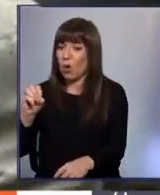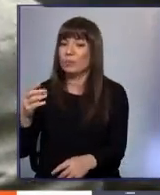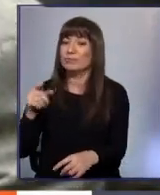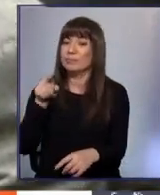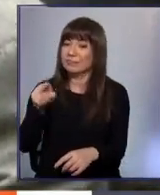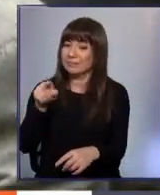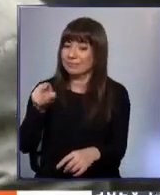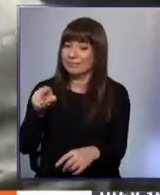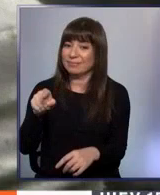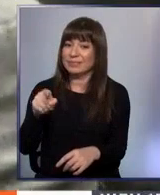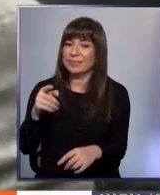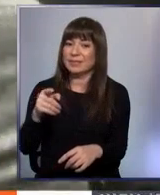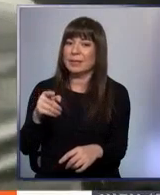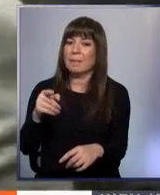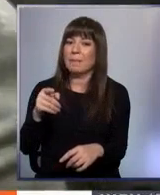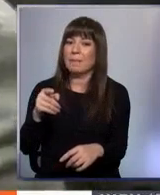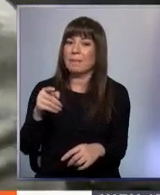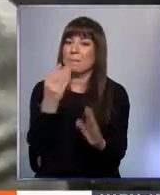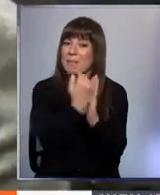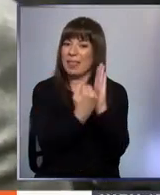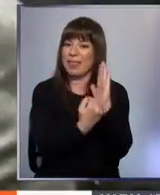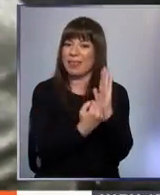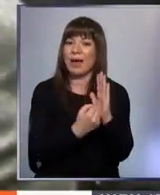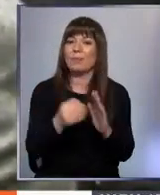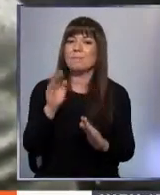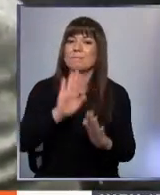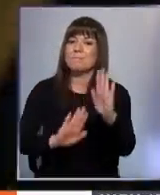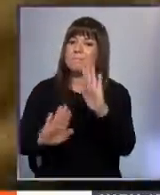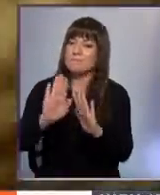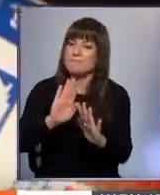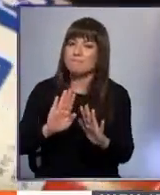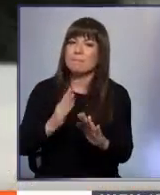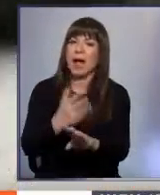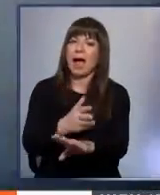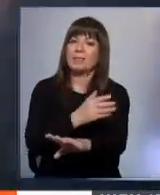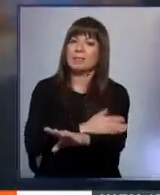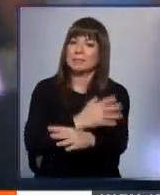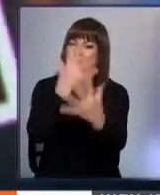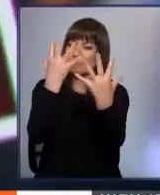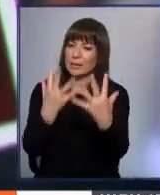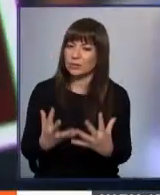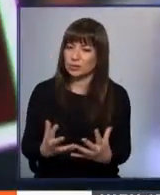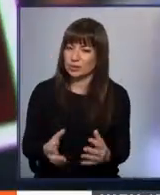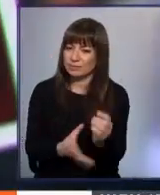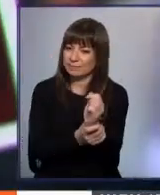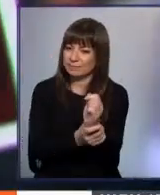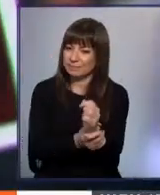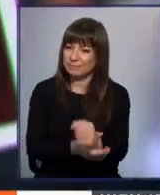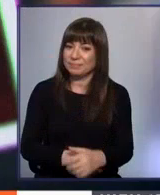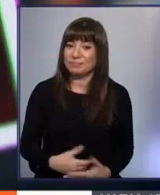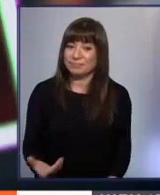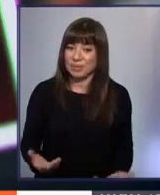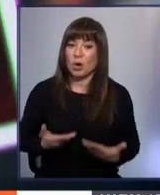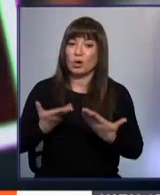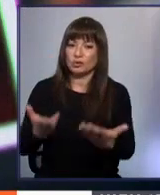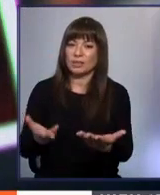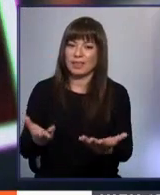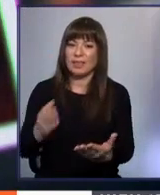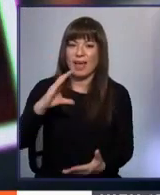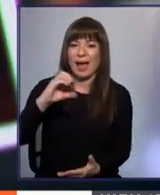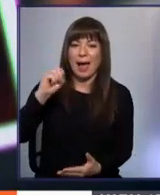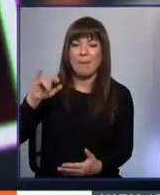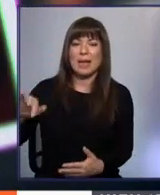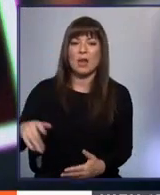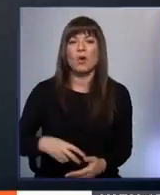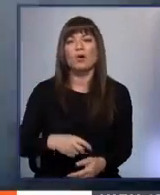es la medida cautelar de prisión preventiva y por ello es que la solicitamos. Solicitud concedida. Camilo Gajardo Escalona, de